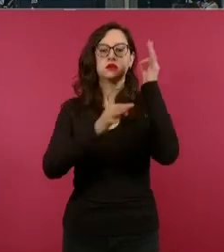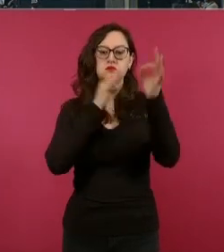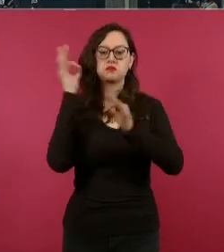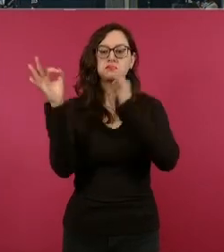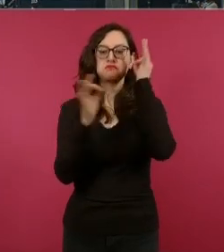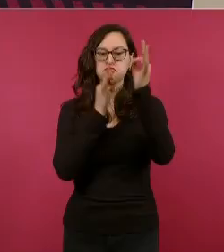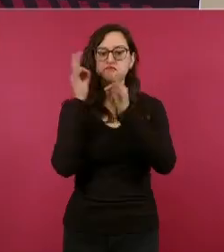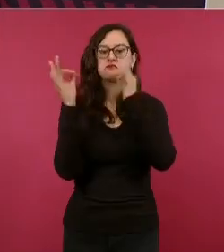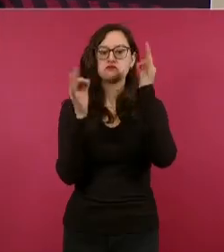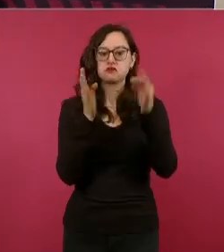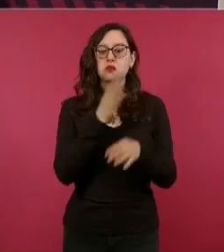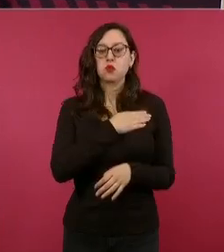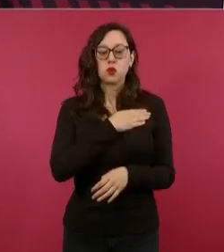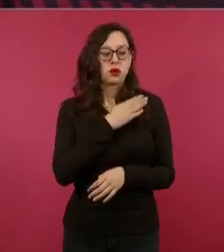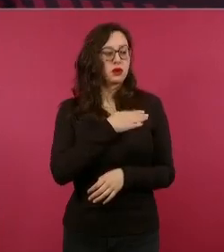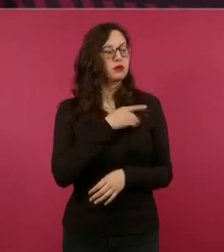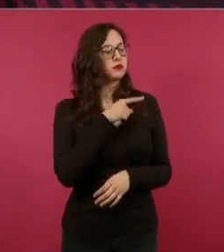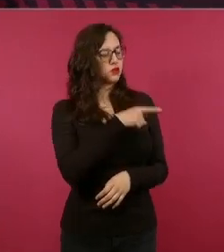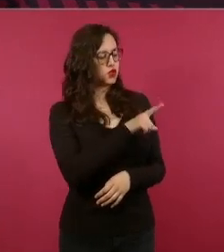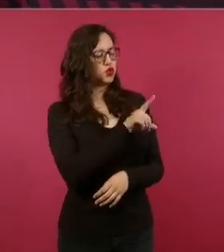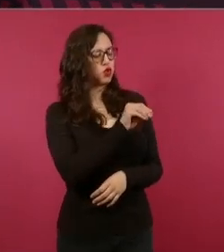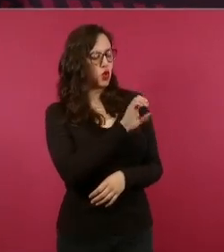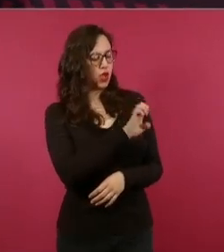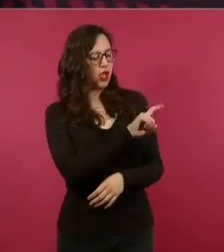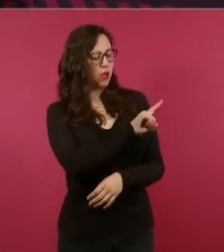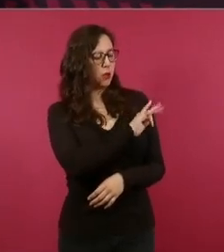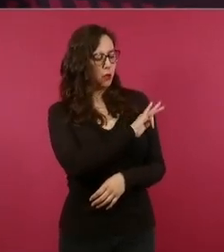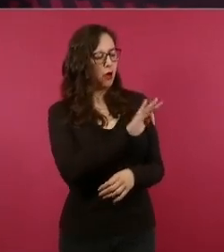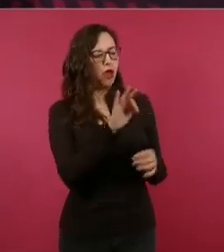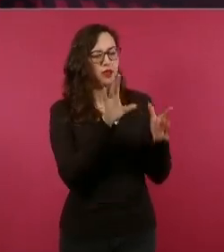A ver, Zoe, tú puedes darla. Es que